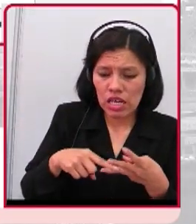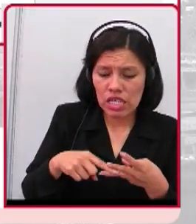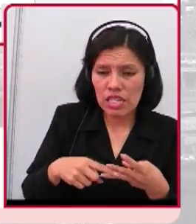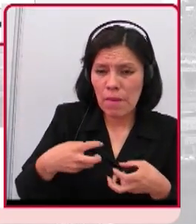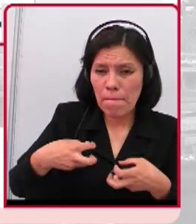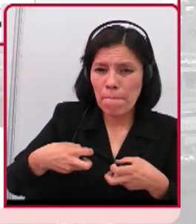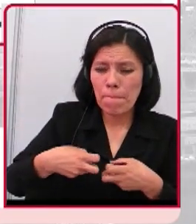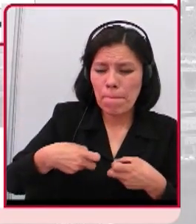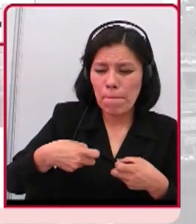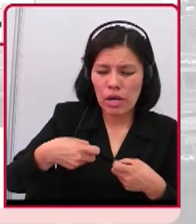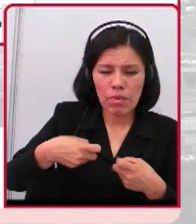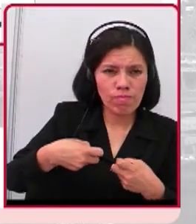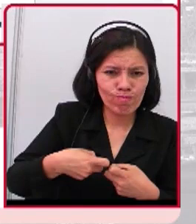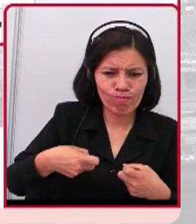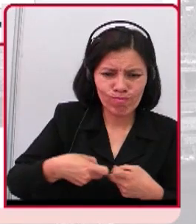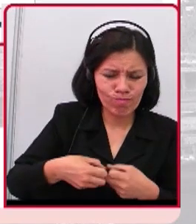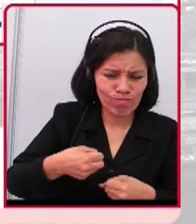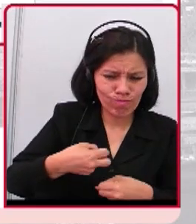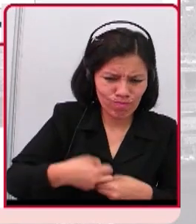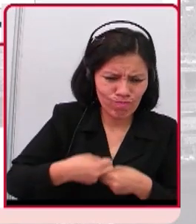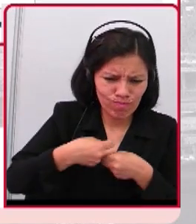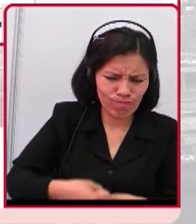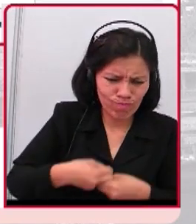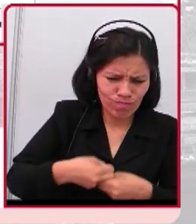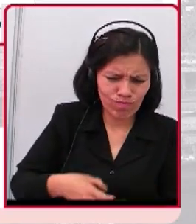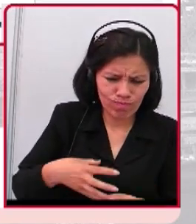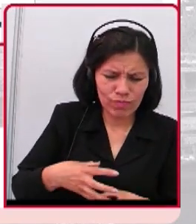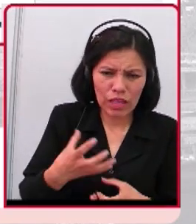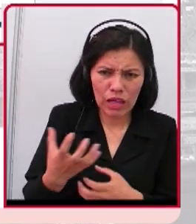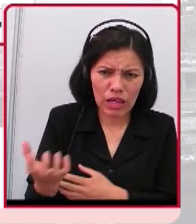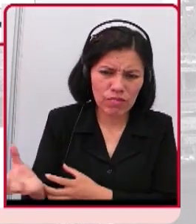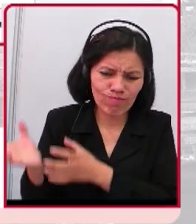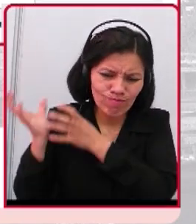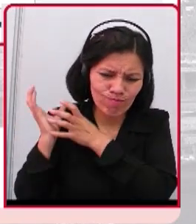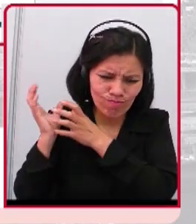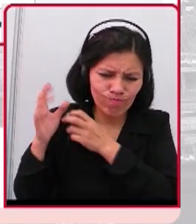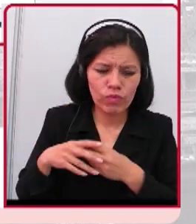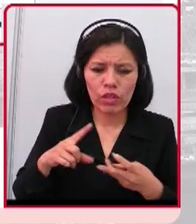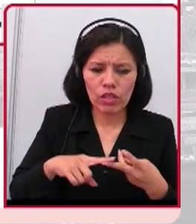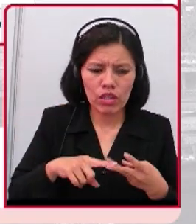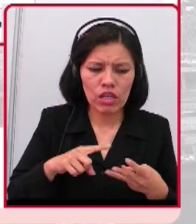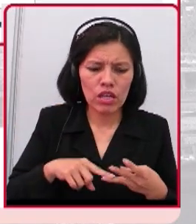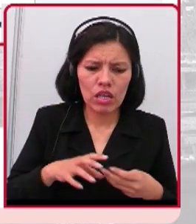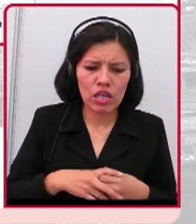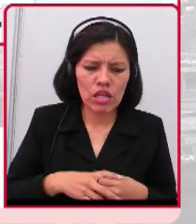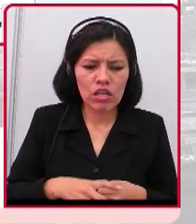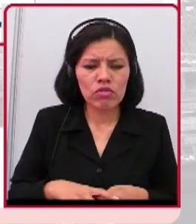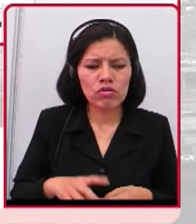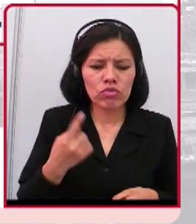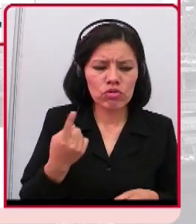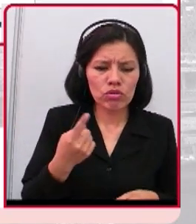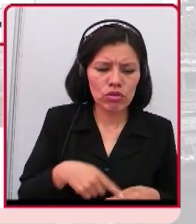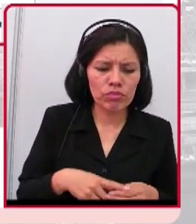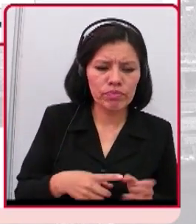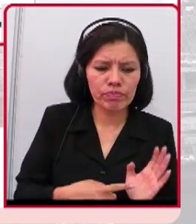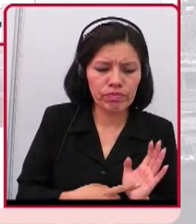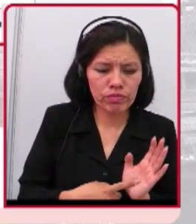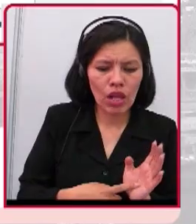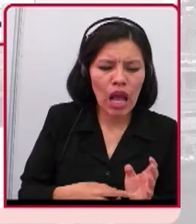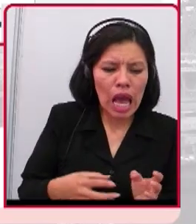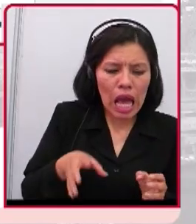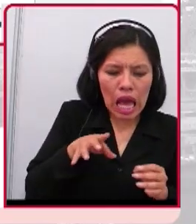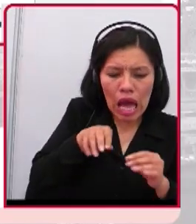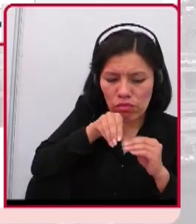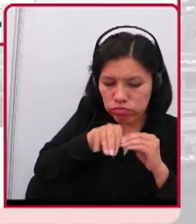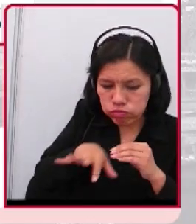capa. Y bueno, ¿con qué tomaría acción este sistema experto? Solo hemos considerado una variable que es el flujo de la descarga